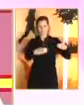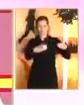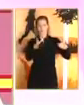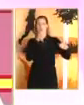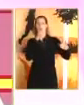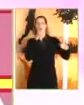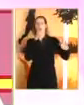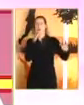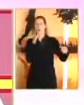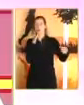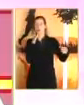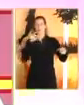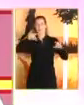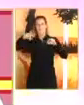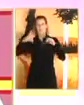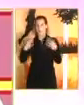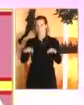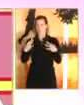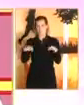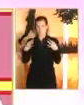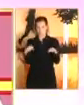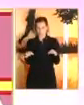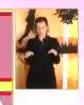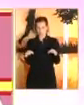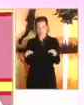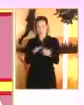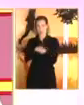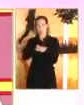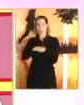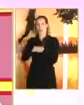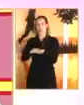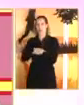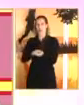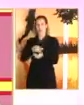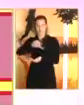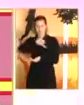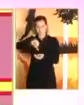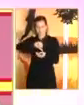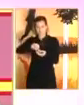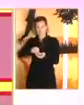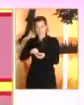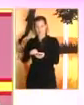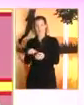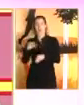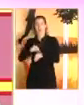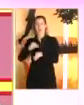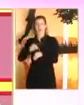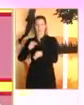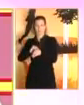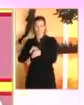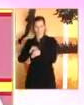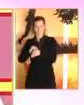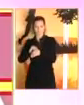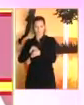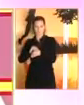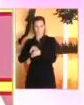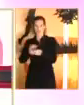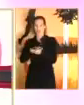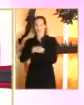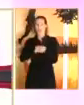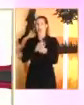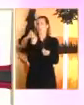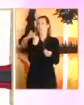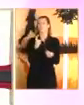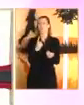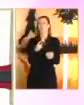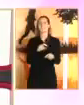agua, sal común, un detergente y alcohol. Entonces lo primero que hacemos... Un detergente que puede ser el que encuentre